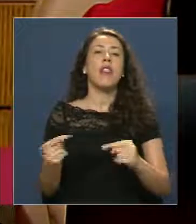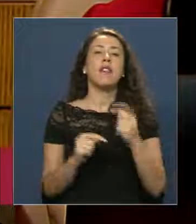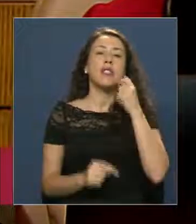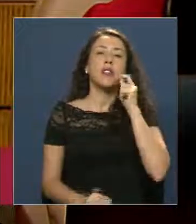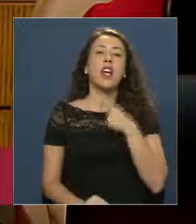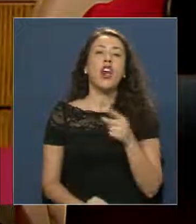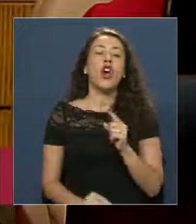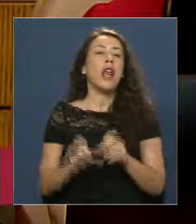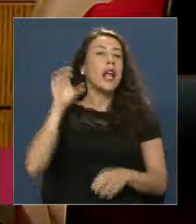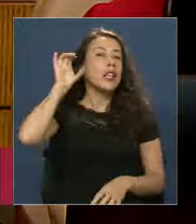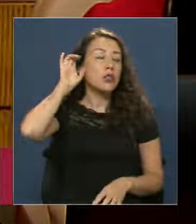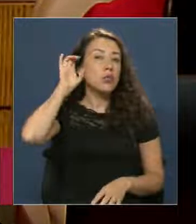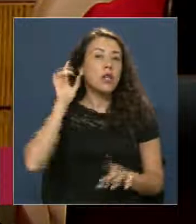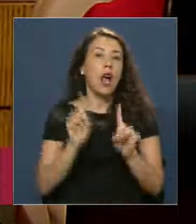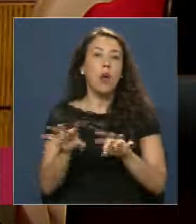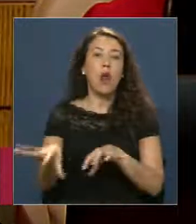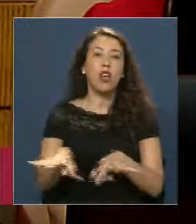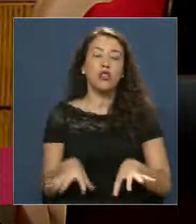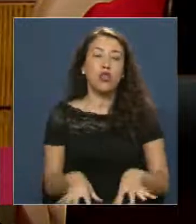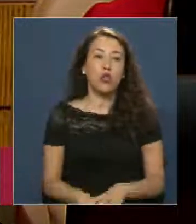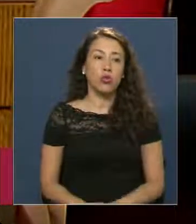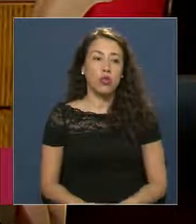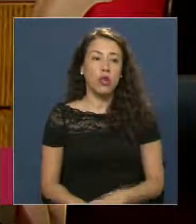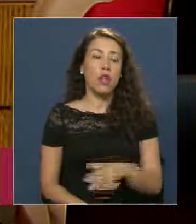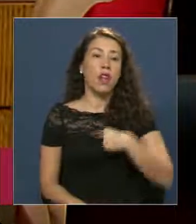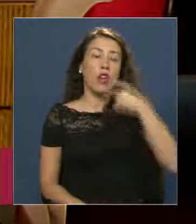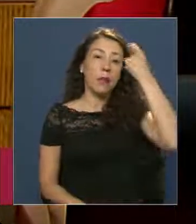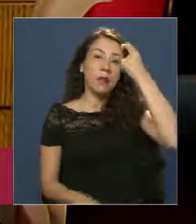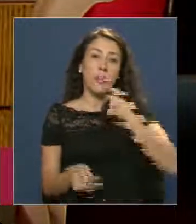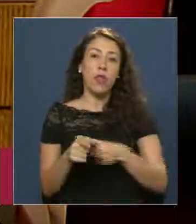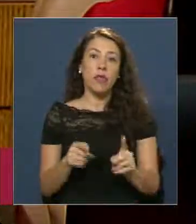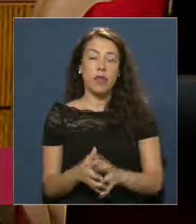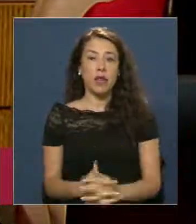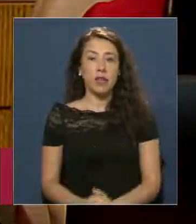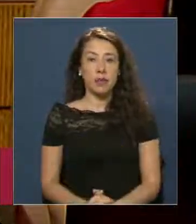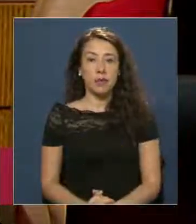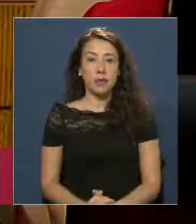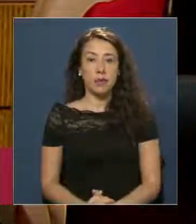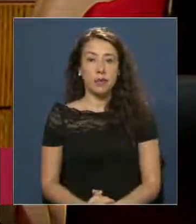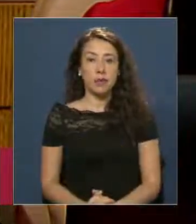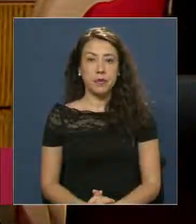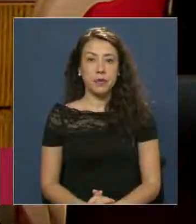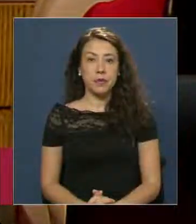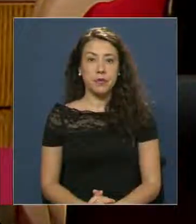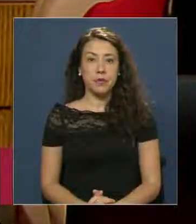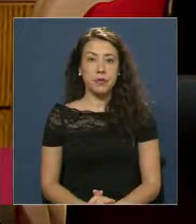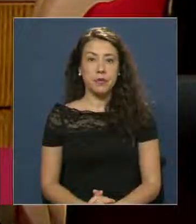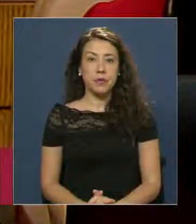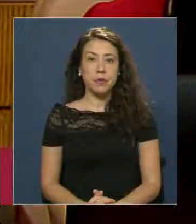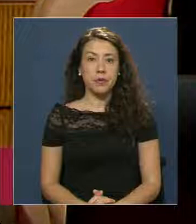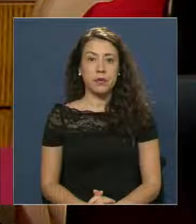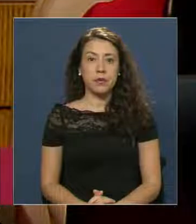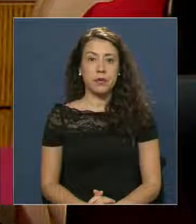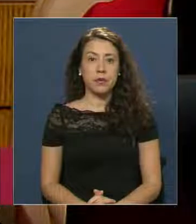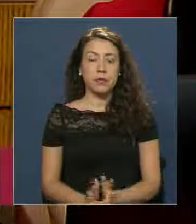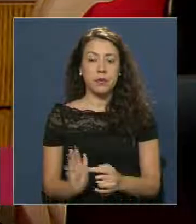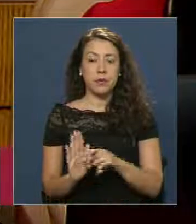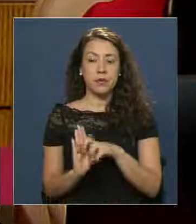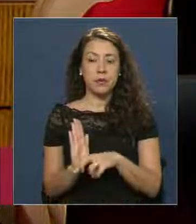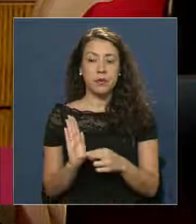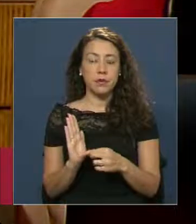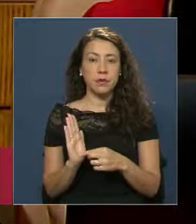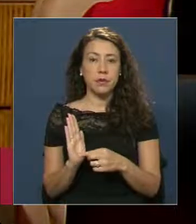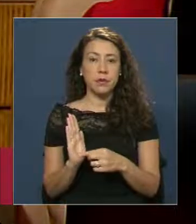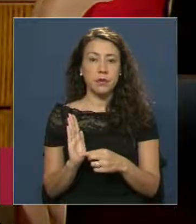que no quieren escuchar algunas otras cosas de que los que pensamos distintos. En este proyecto, estimado parlamentario,